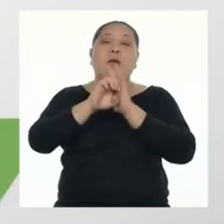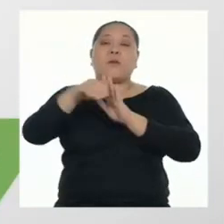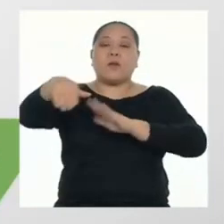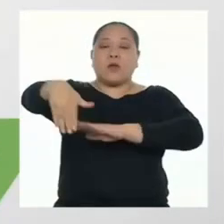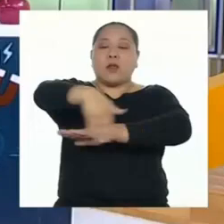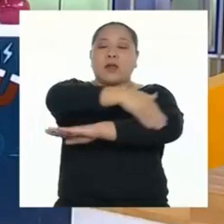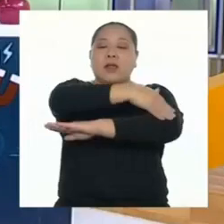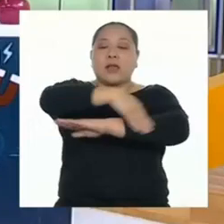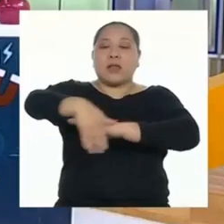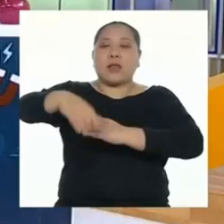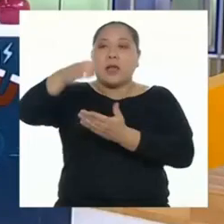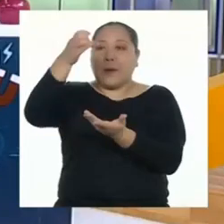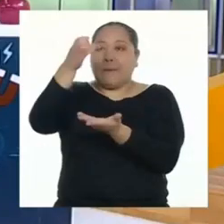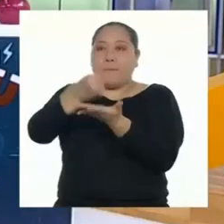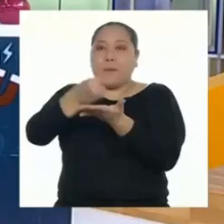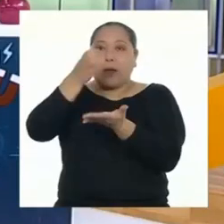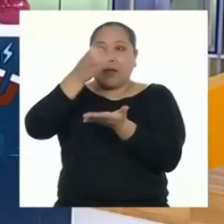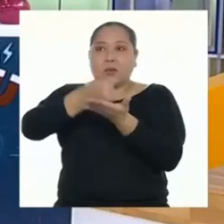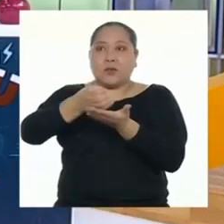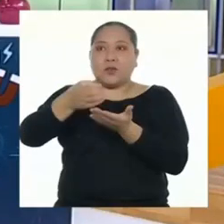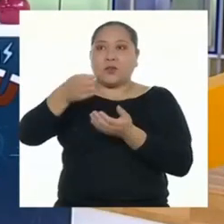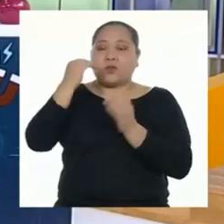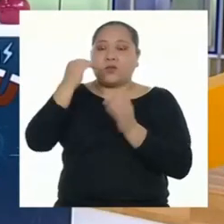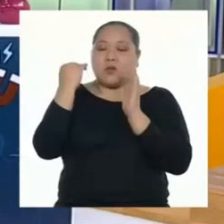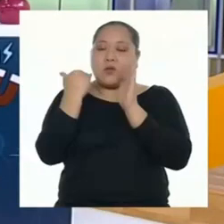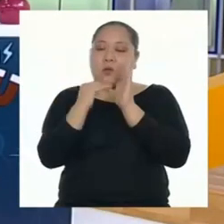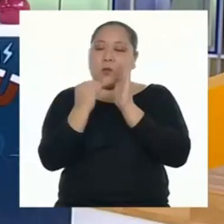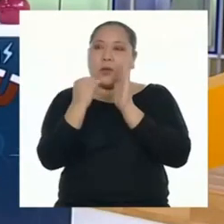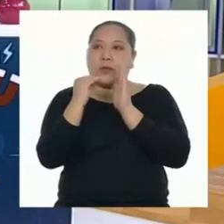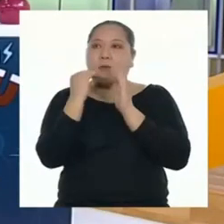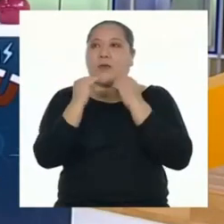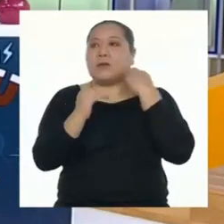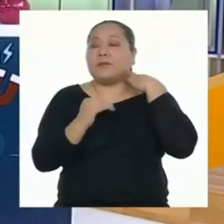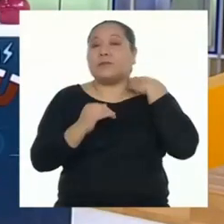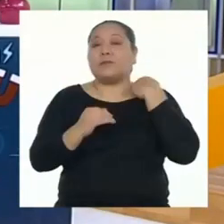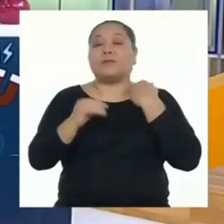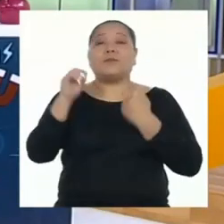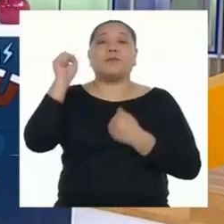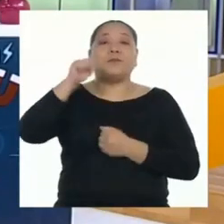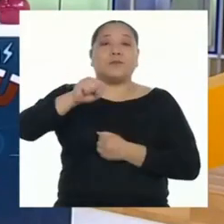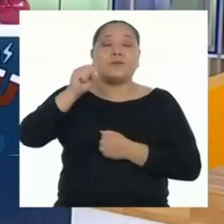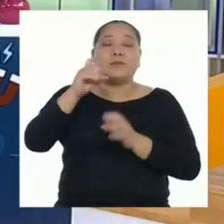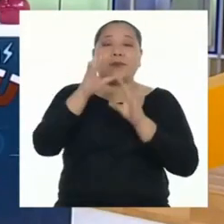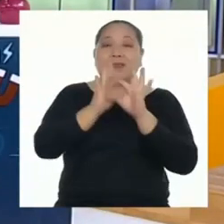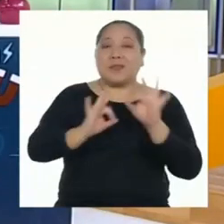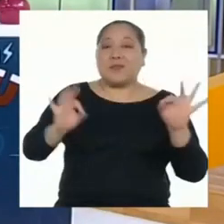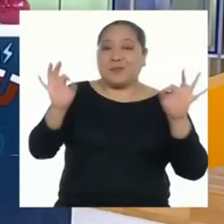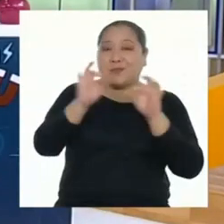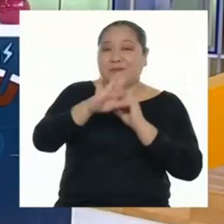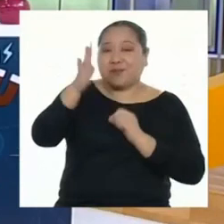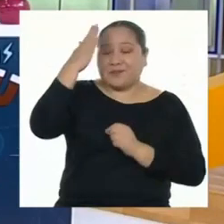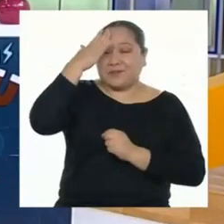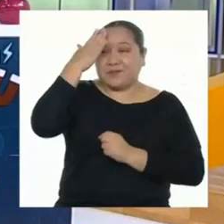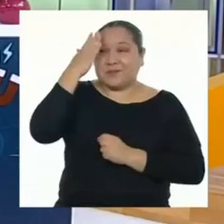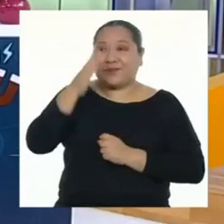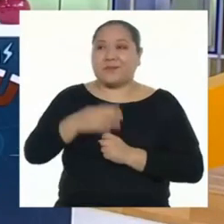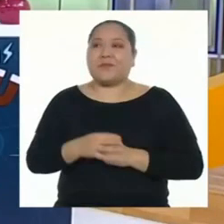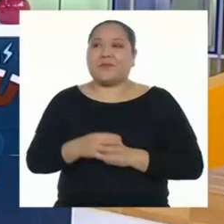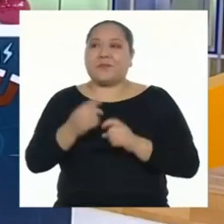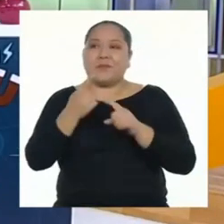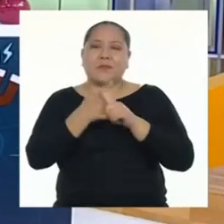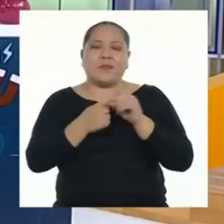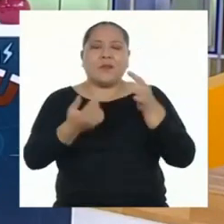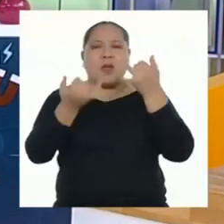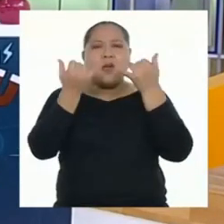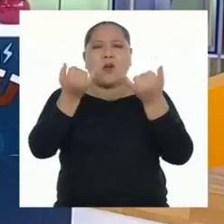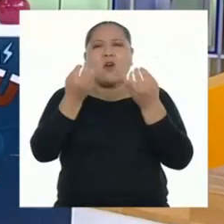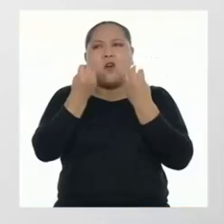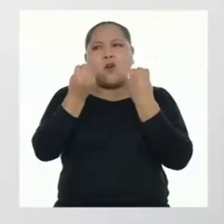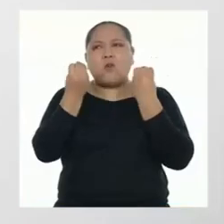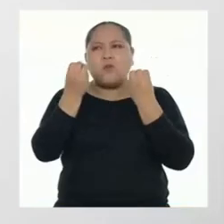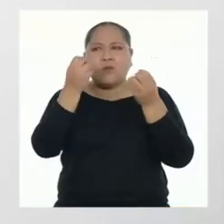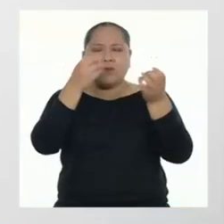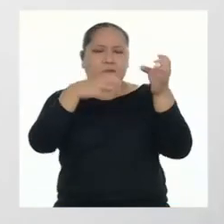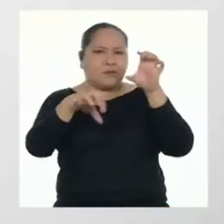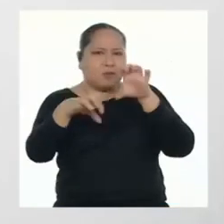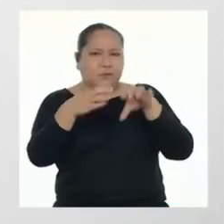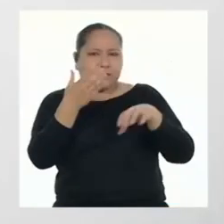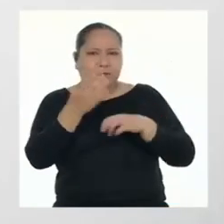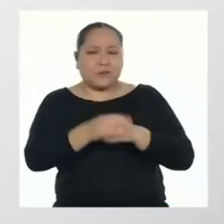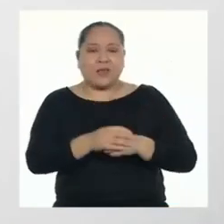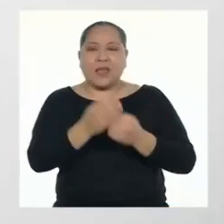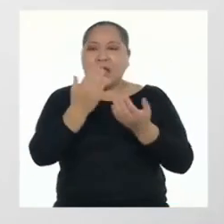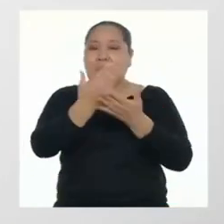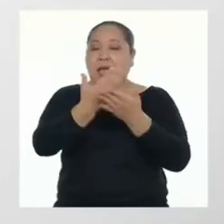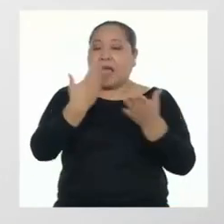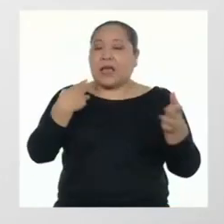vaso medidor. Muy bien con eso, profesora. Es importante saberlo. Pero ahora, ¿cómo vamos a proceder? Antes